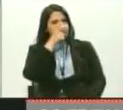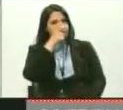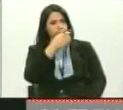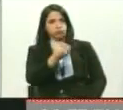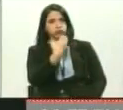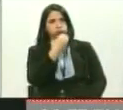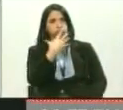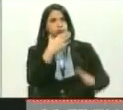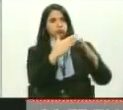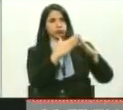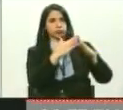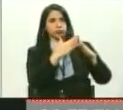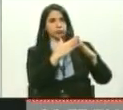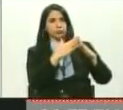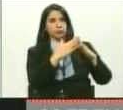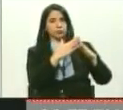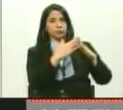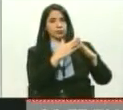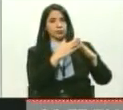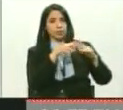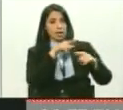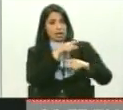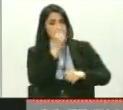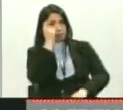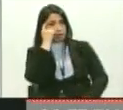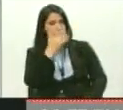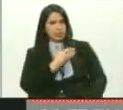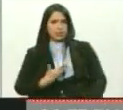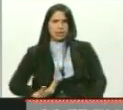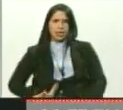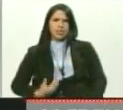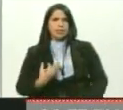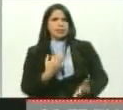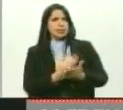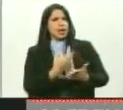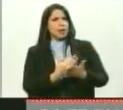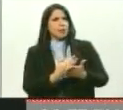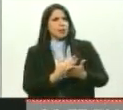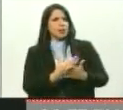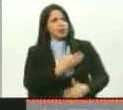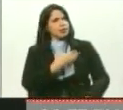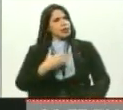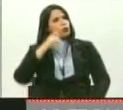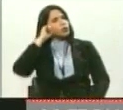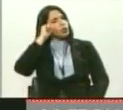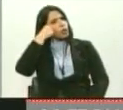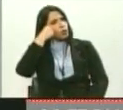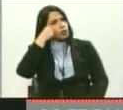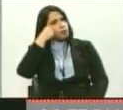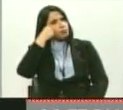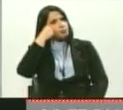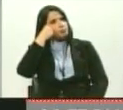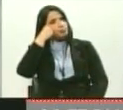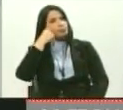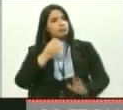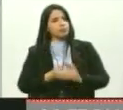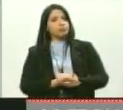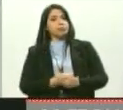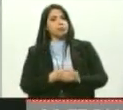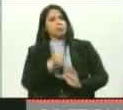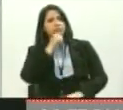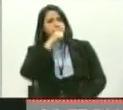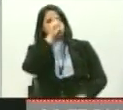Miraflores. Pero yo de ese día, presidente, siempre trato de recordar los traidores,